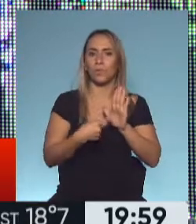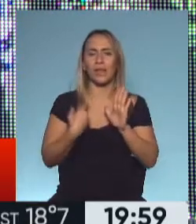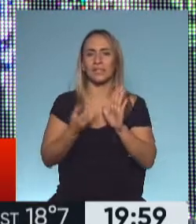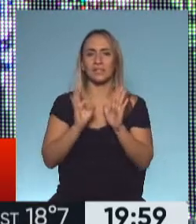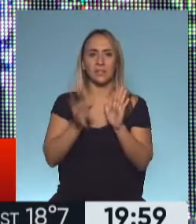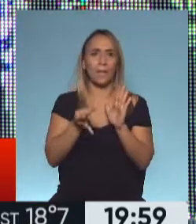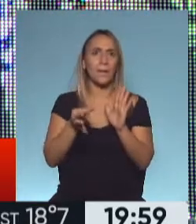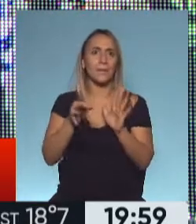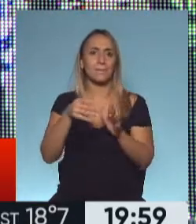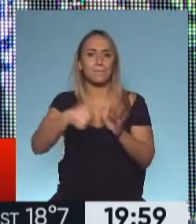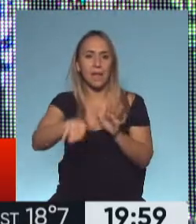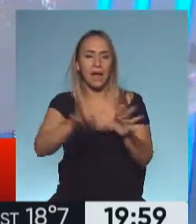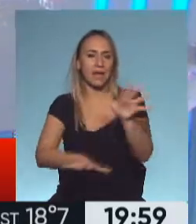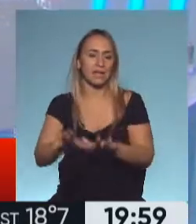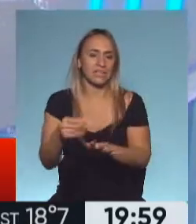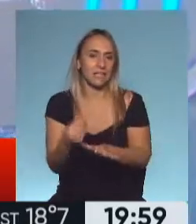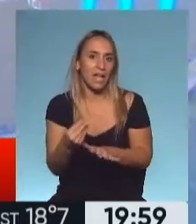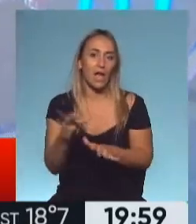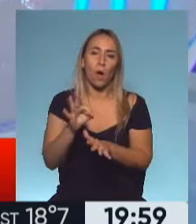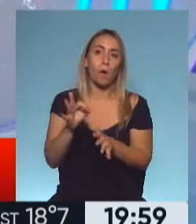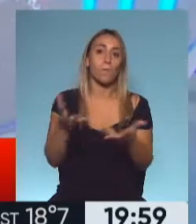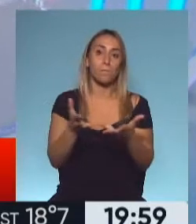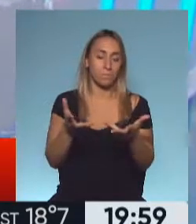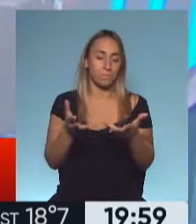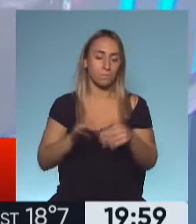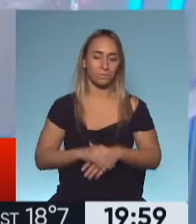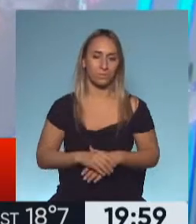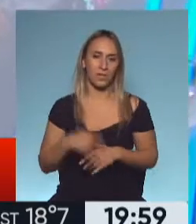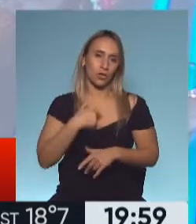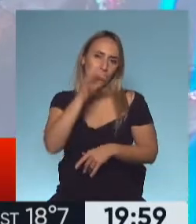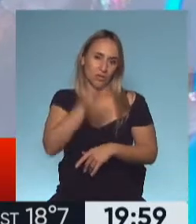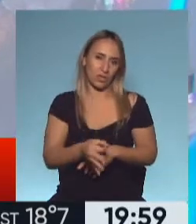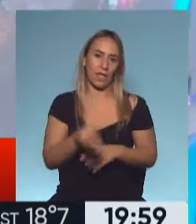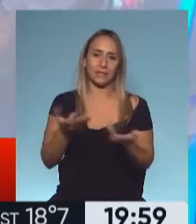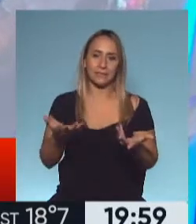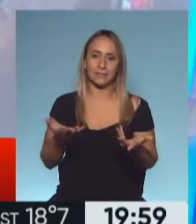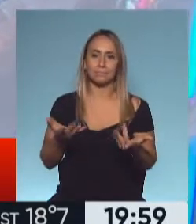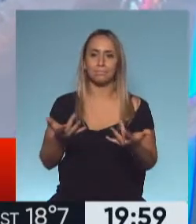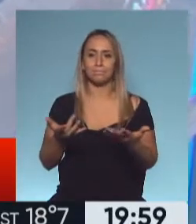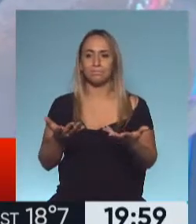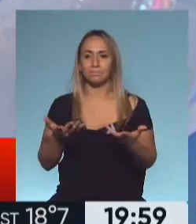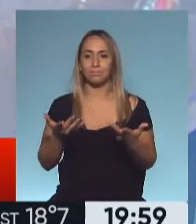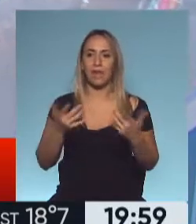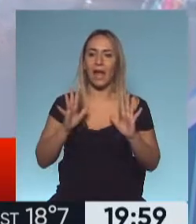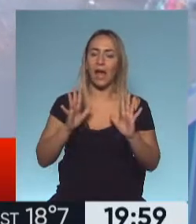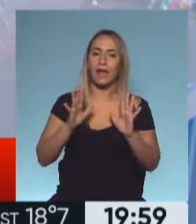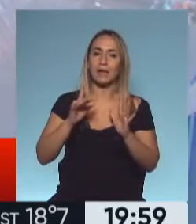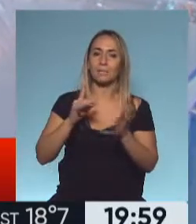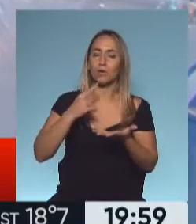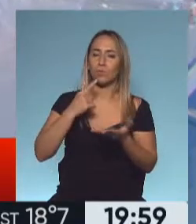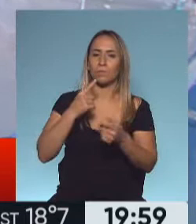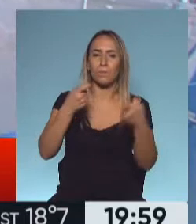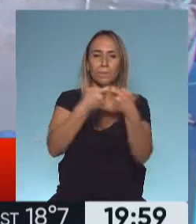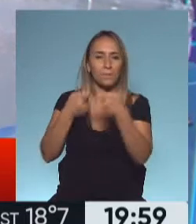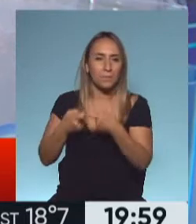qué es lo que se hará. Entiendo que es poco el margen quizás para nuevos cierres, ¿no? Para pequeñas y medianas